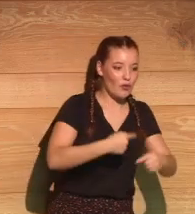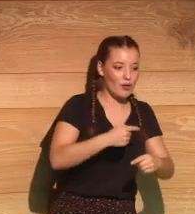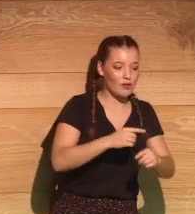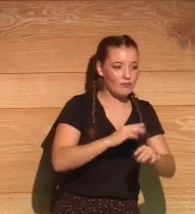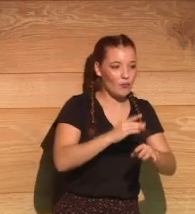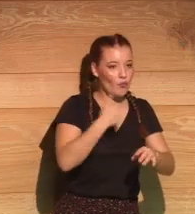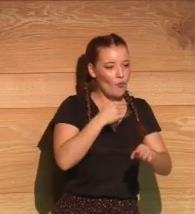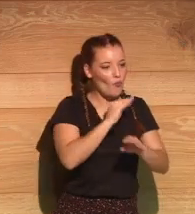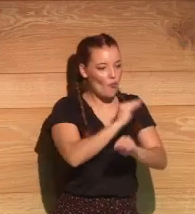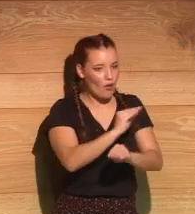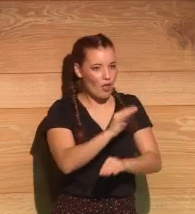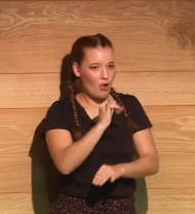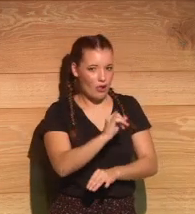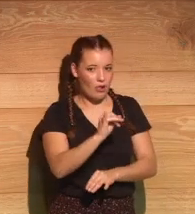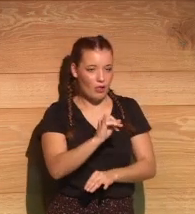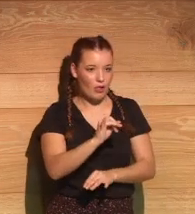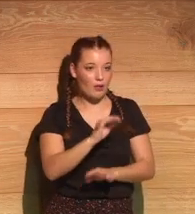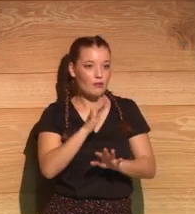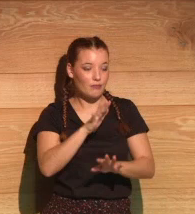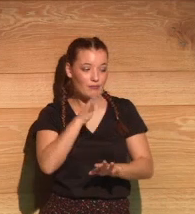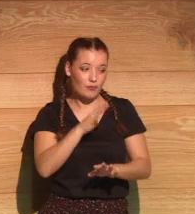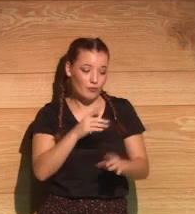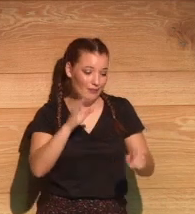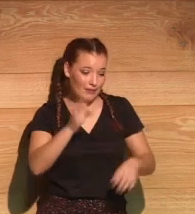porque pero es verdad que esas cosas se dan.